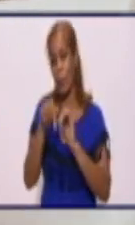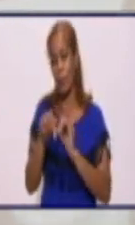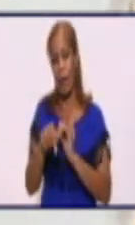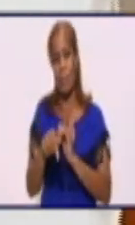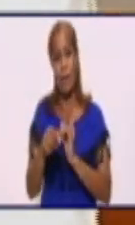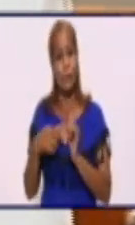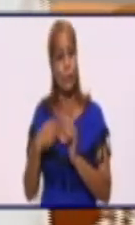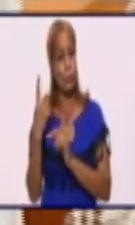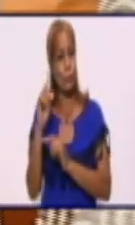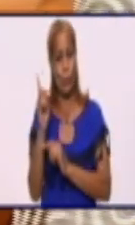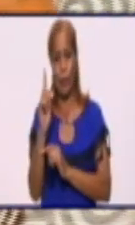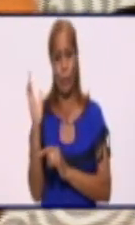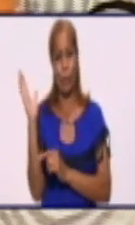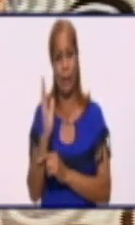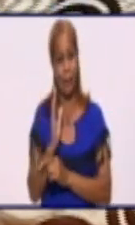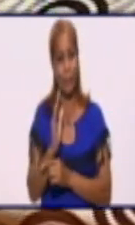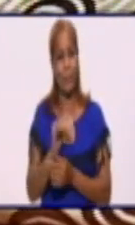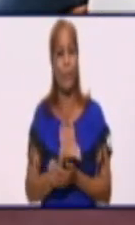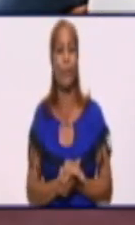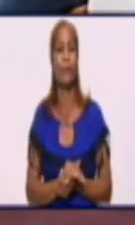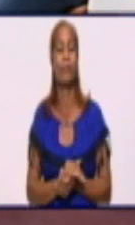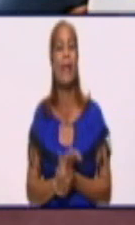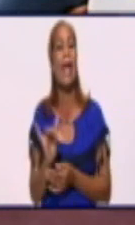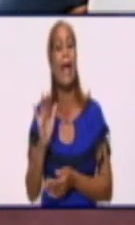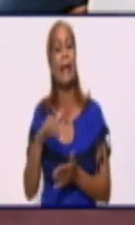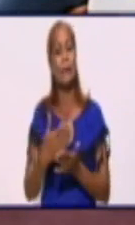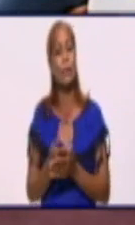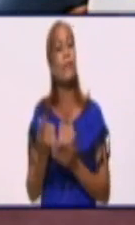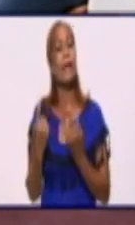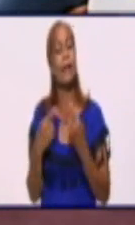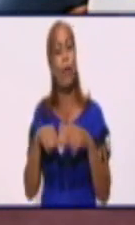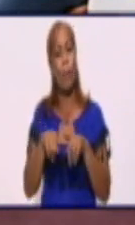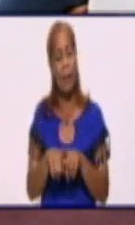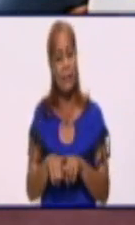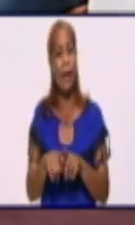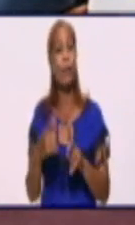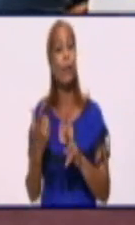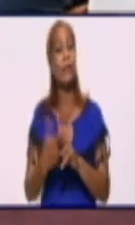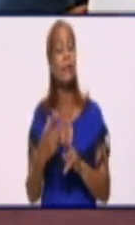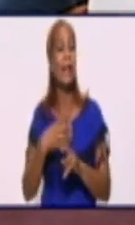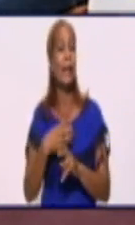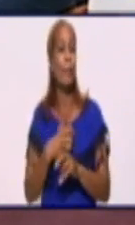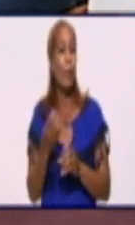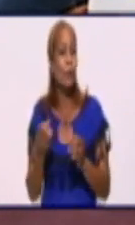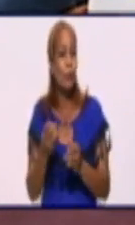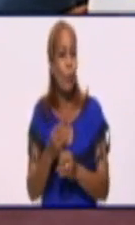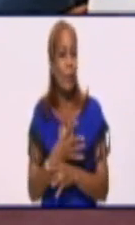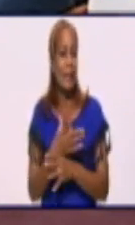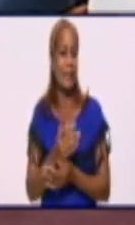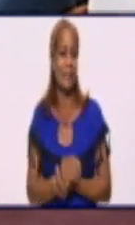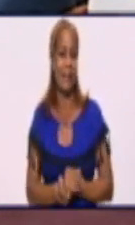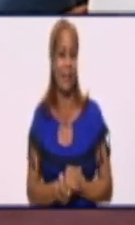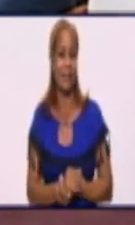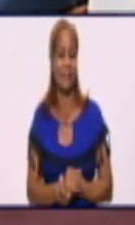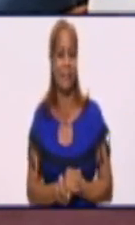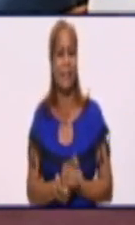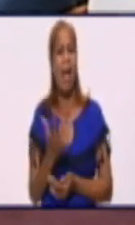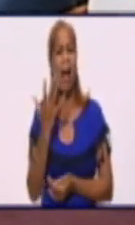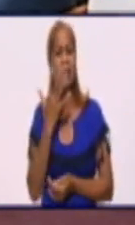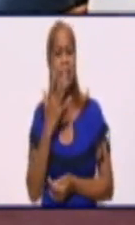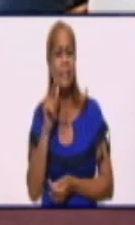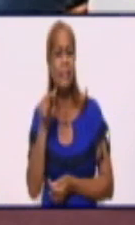veo. Estamos acompañados también y te tenemos una sorpresa. ¿A quiénes tenemos acá? ¿Cómo usted se llama?